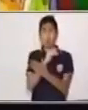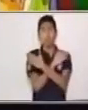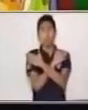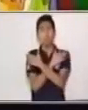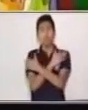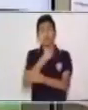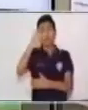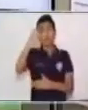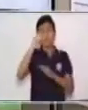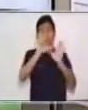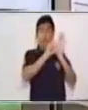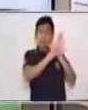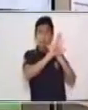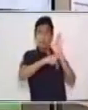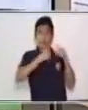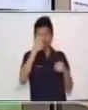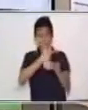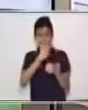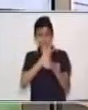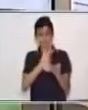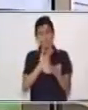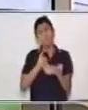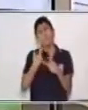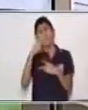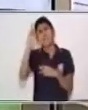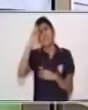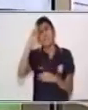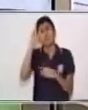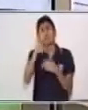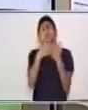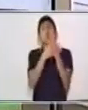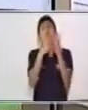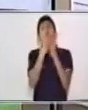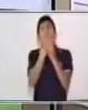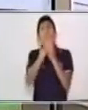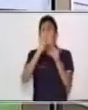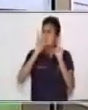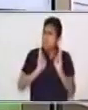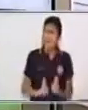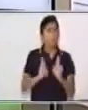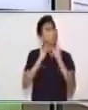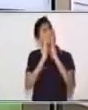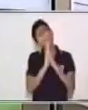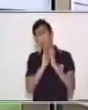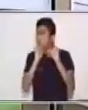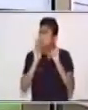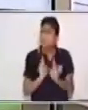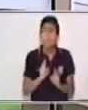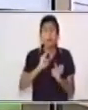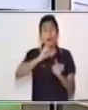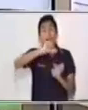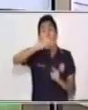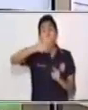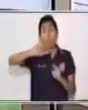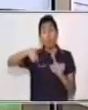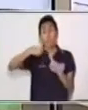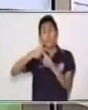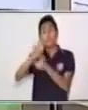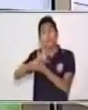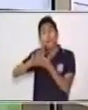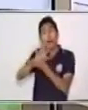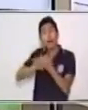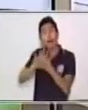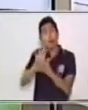la República. Te recordamos siempre, lávate tus manos constantemente con agua y jabón. También puedes